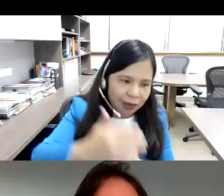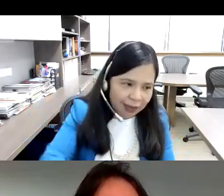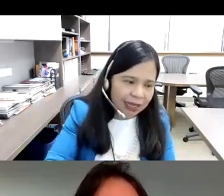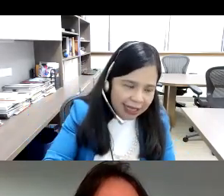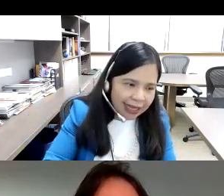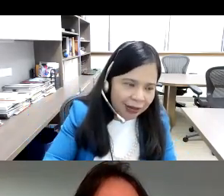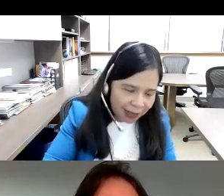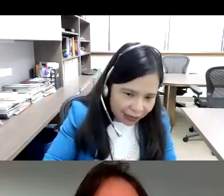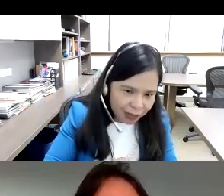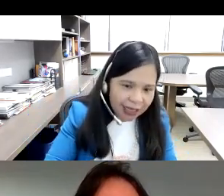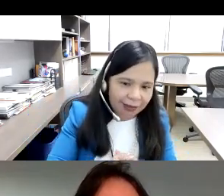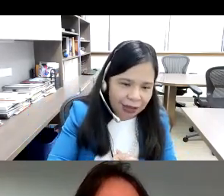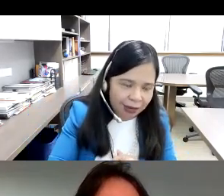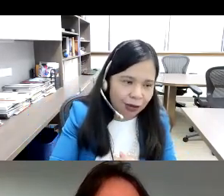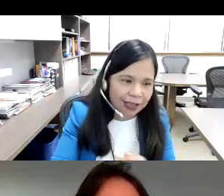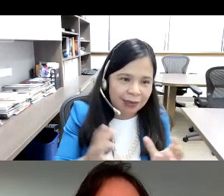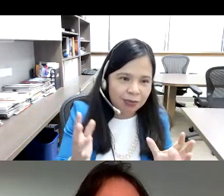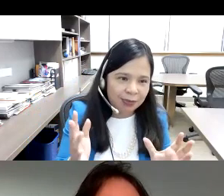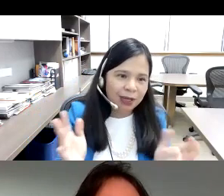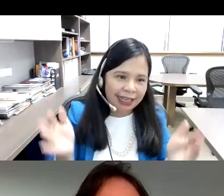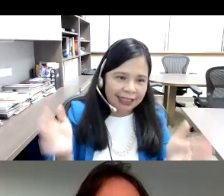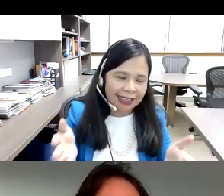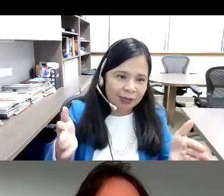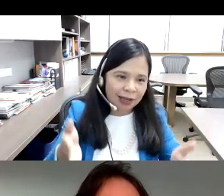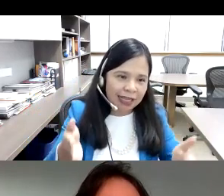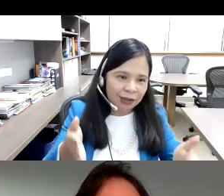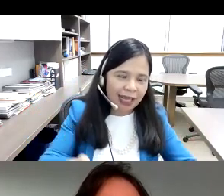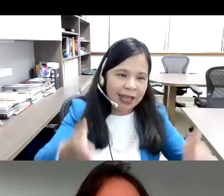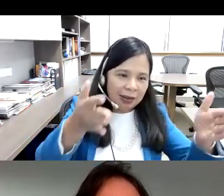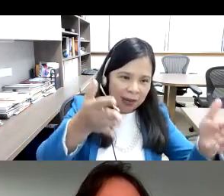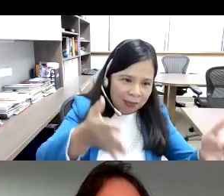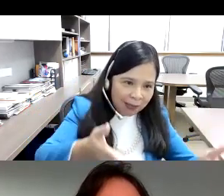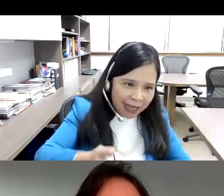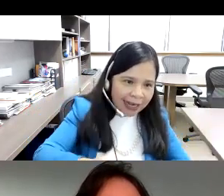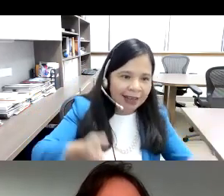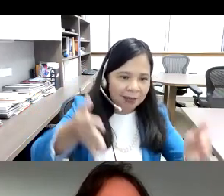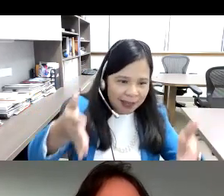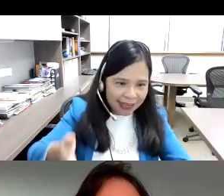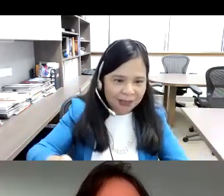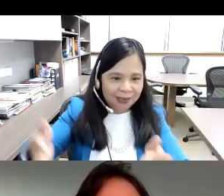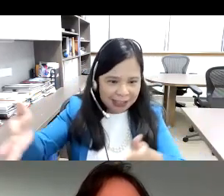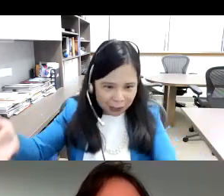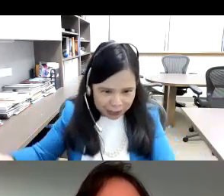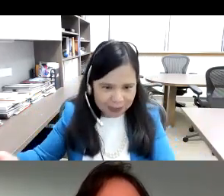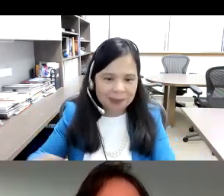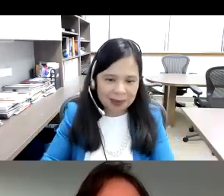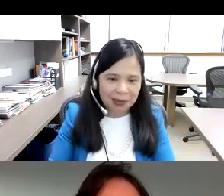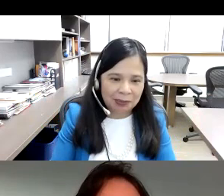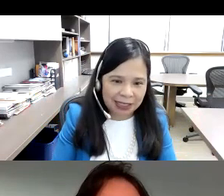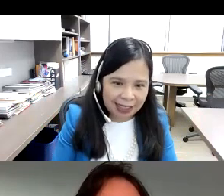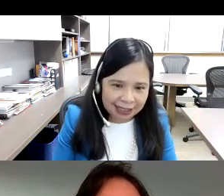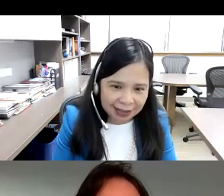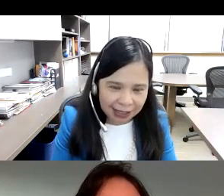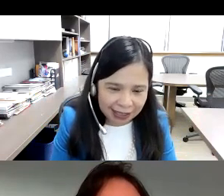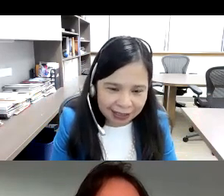es cierto, empieza en marzo y acaba en noviembre. Lo decíamos más porque estábamos hablando de primavera, verano y otoño.